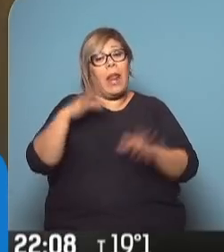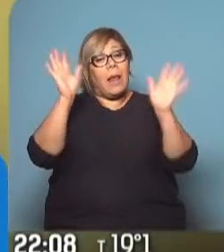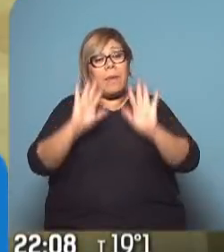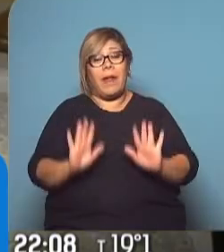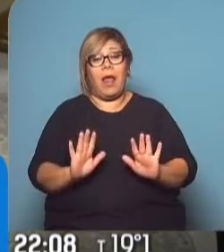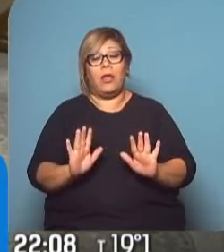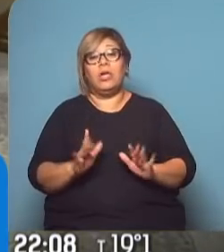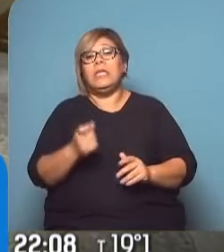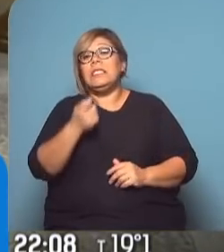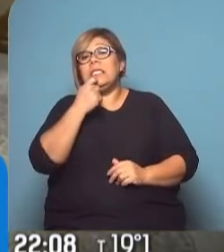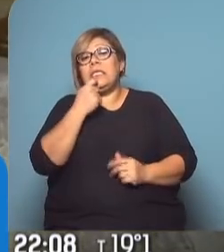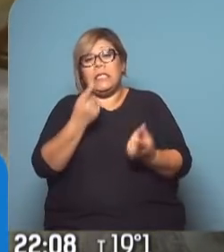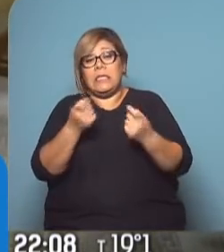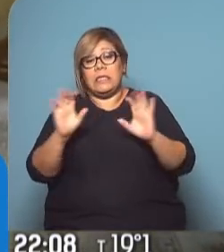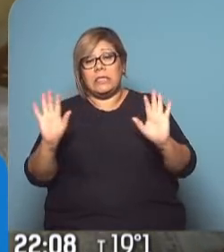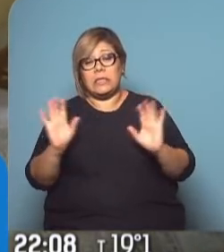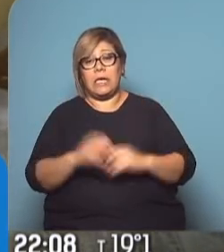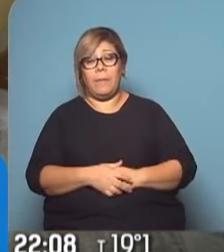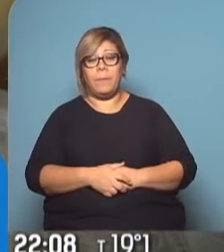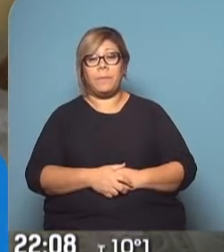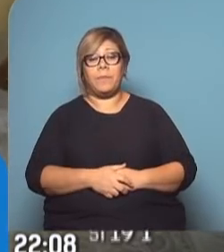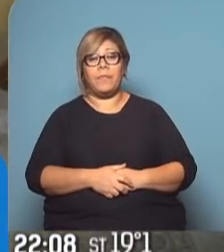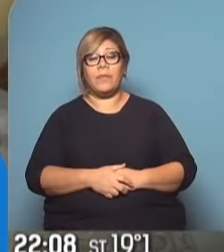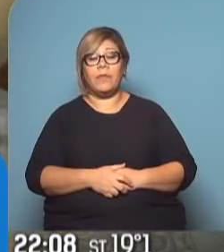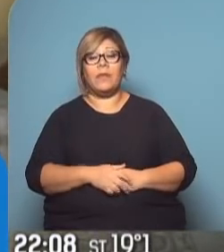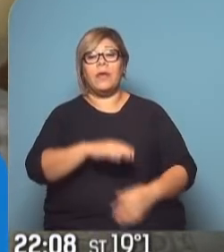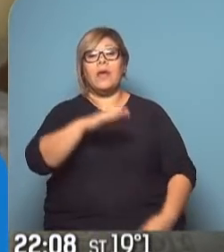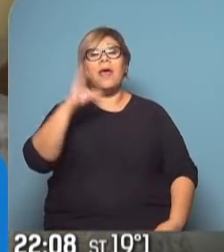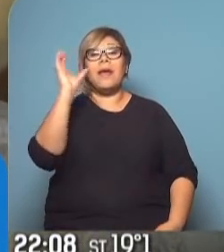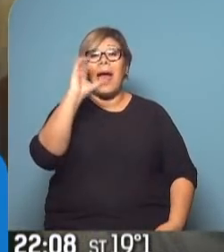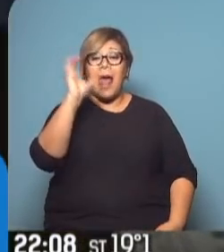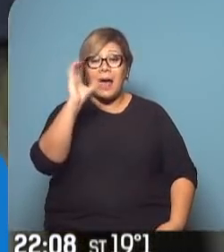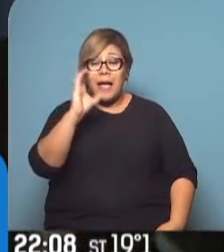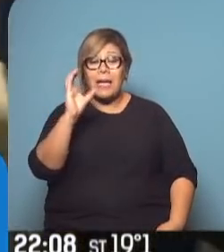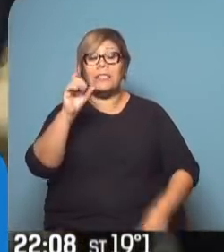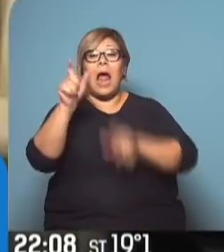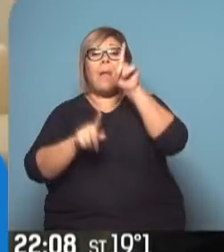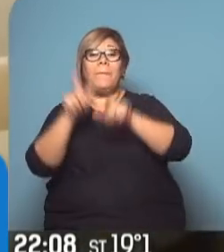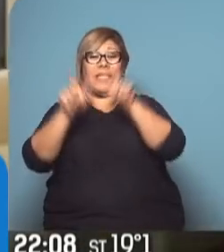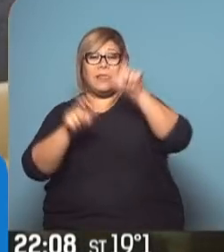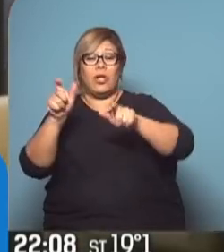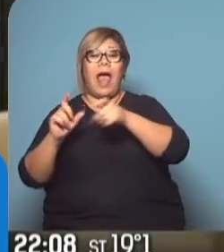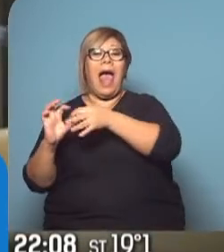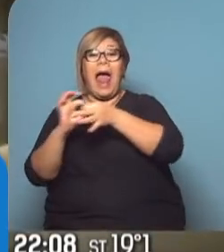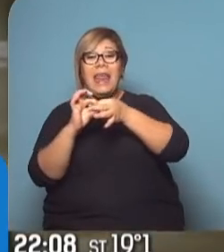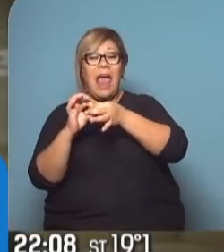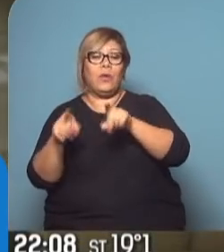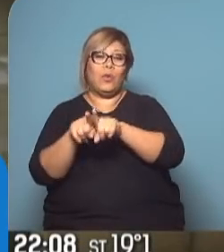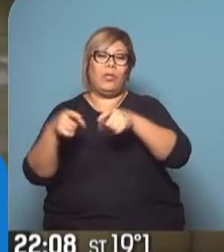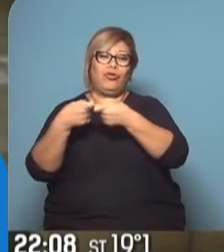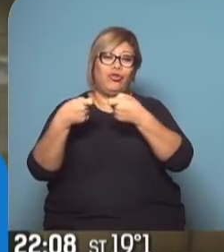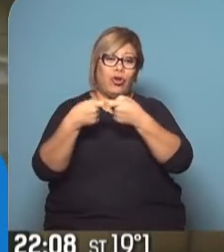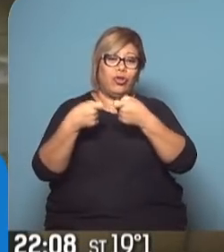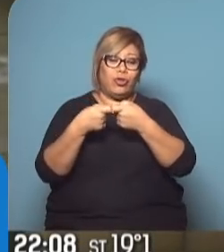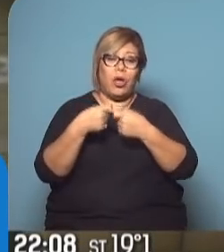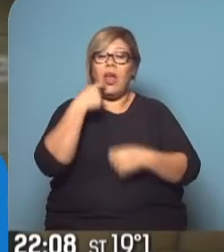required. Los aliados de Caracas mantuvieron firme su postura y arremetieron contra Estados Unidos. Rusia